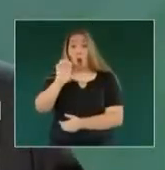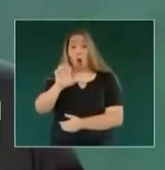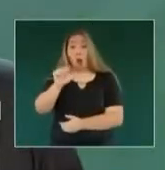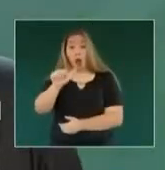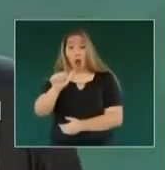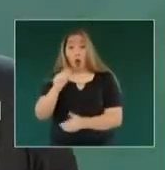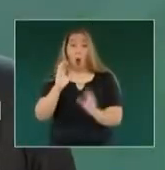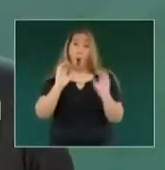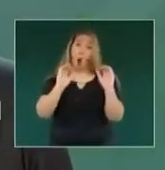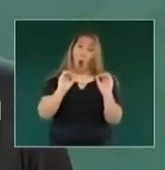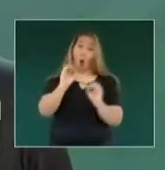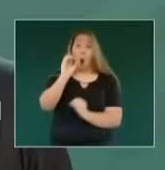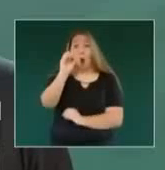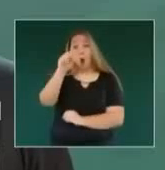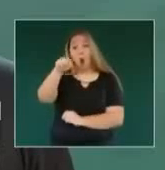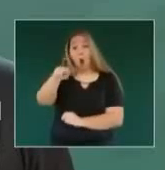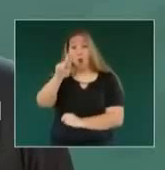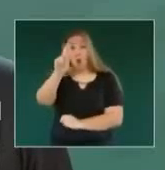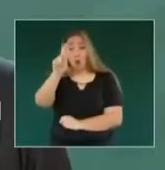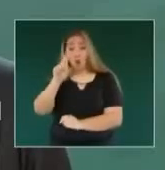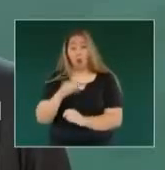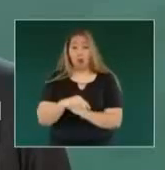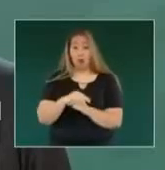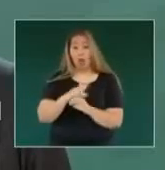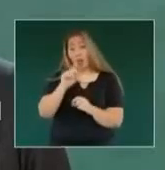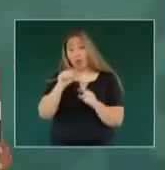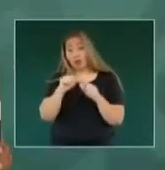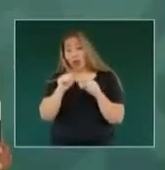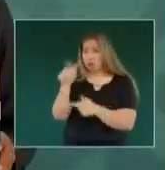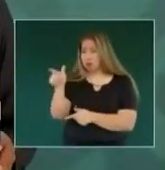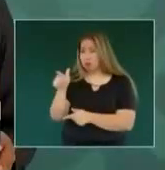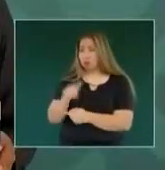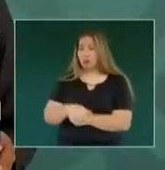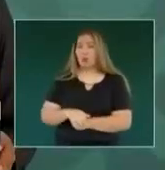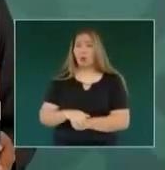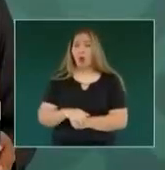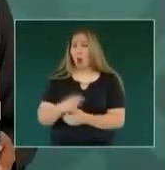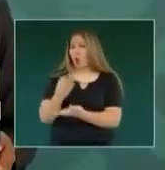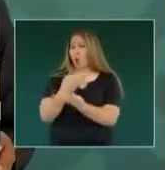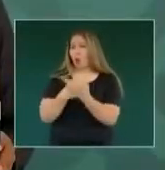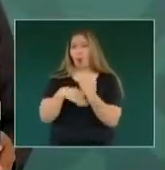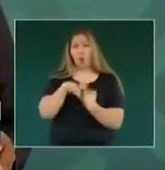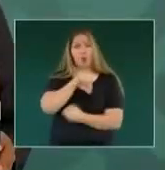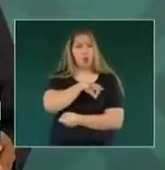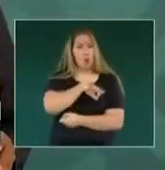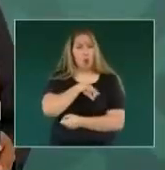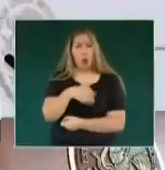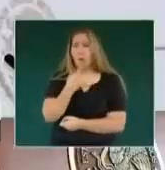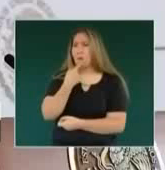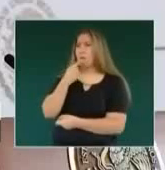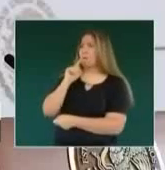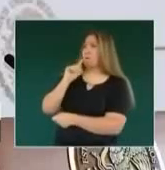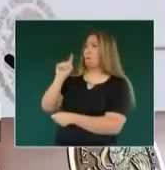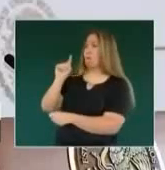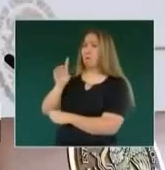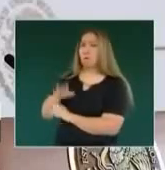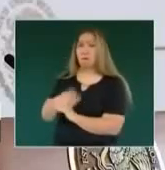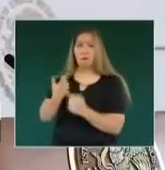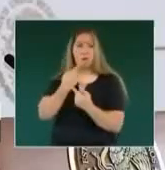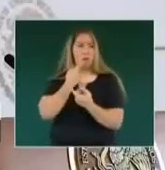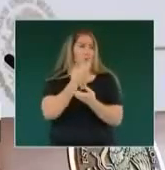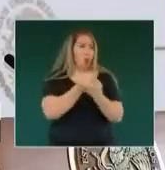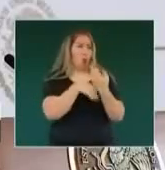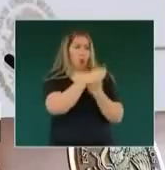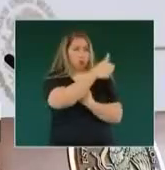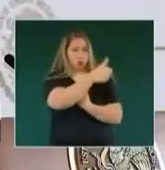inseguridad, el aeropuerto de Santa Lucía, ya no digamos la cancelación, no, ni vamos a hablar de la cancelación del Naim ni de el avión presidencial.